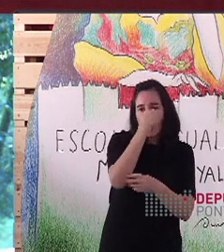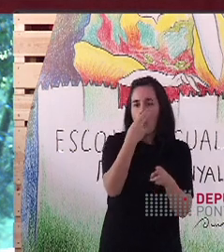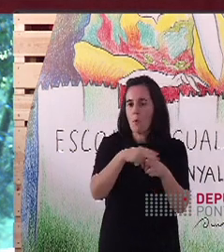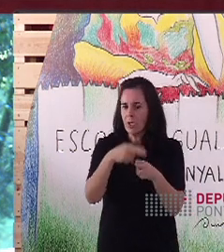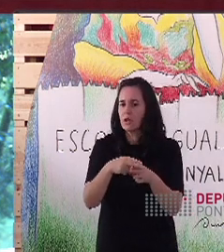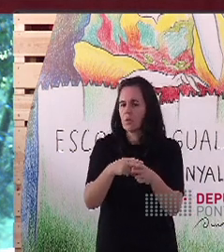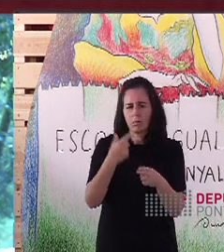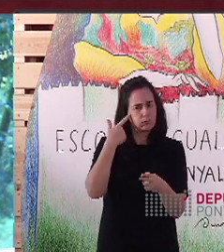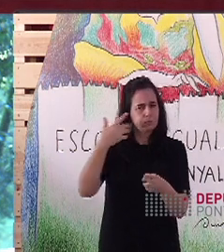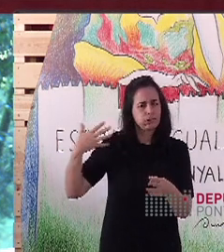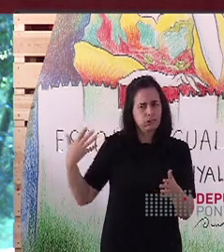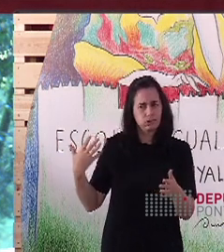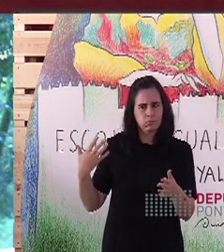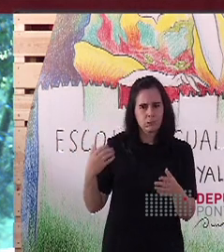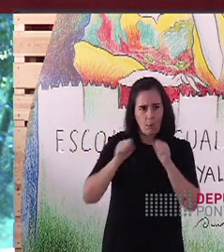resonancia.